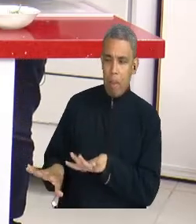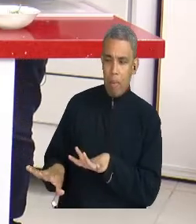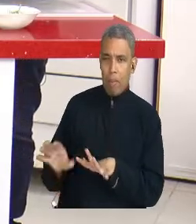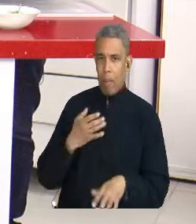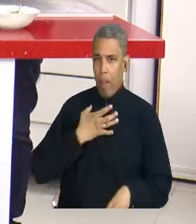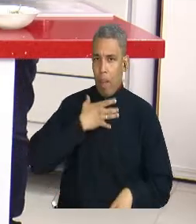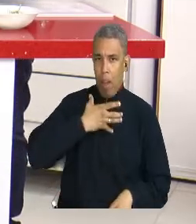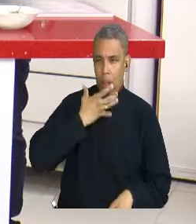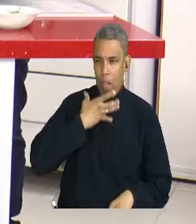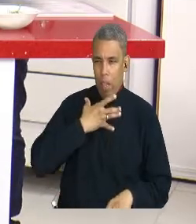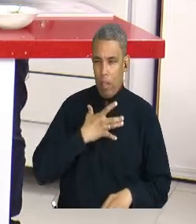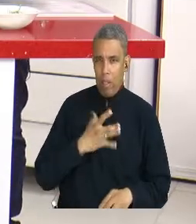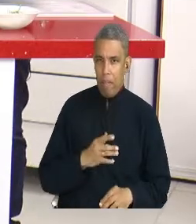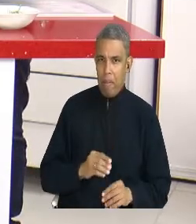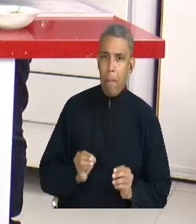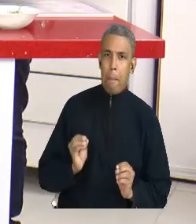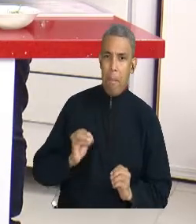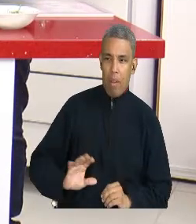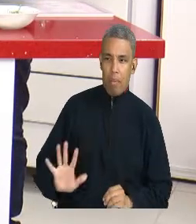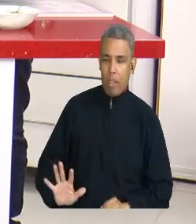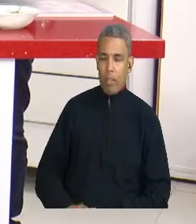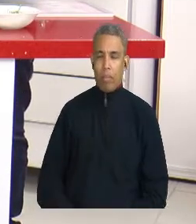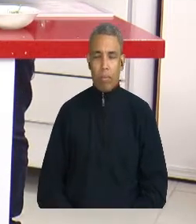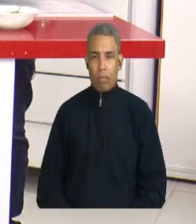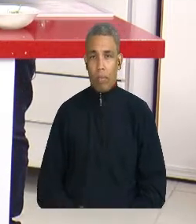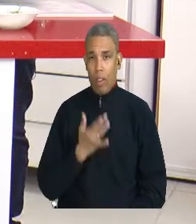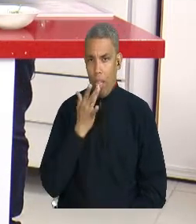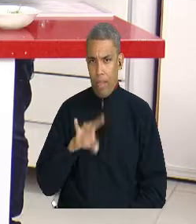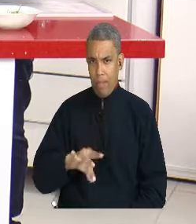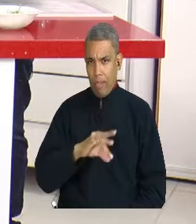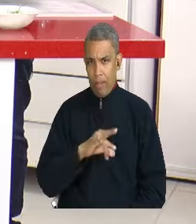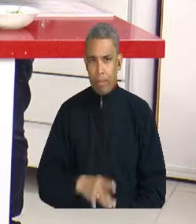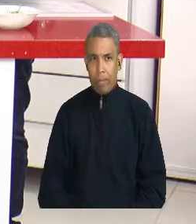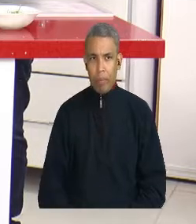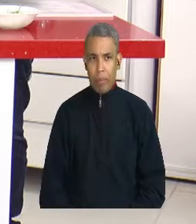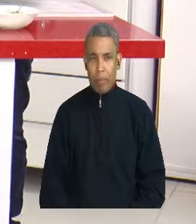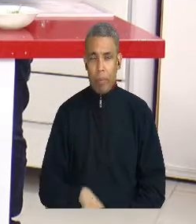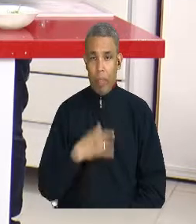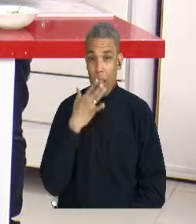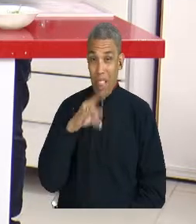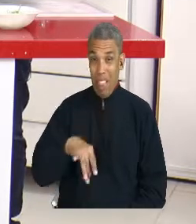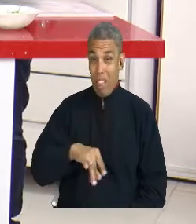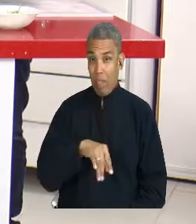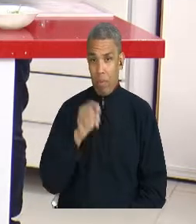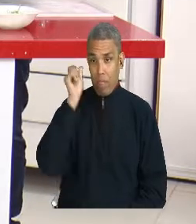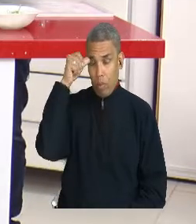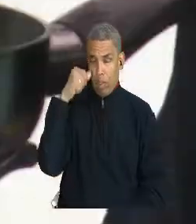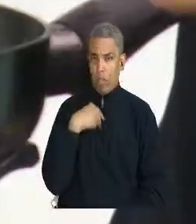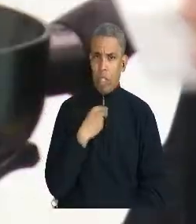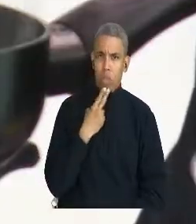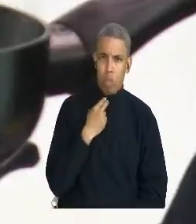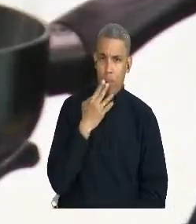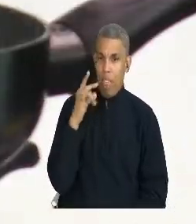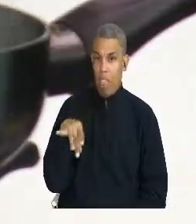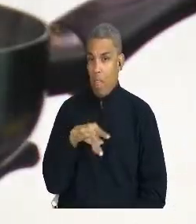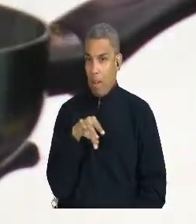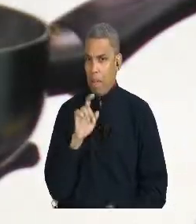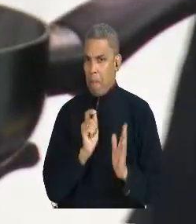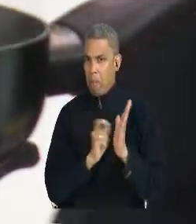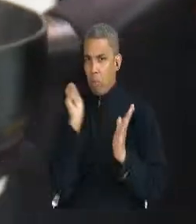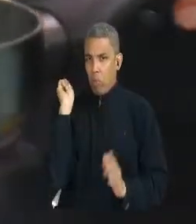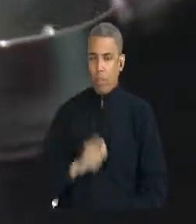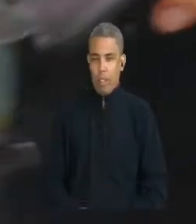Voy a agregar acá el punto de sal. Uh-huh. Acordémonos que nuestra crema es dulce. Caramba, las papas. Todavía le falta,